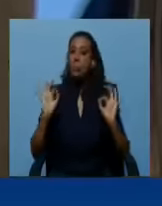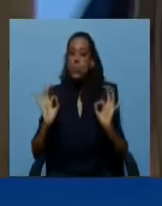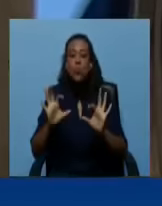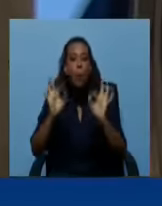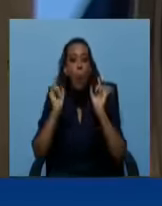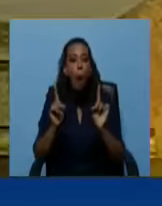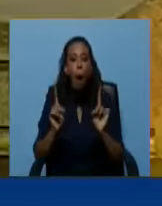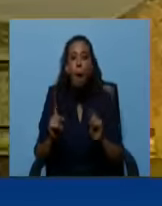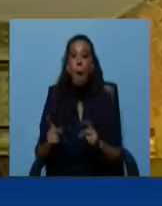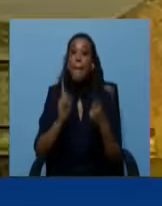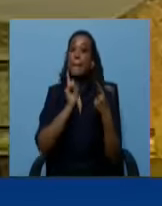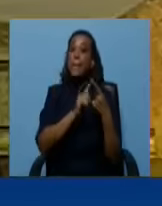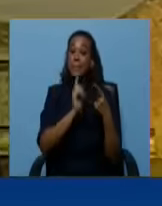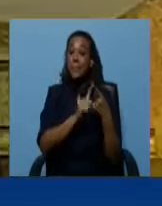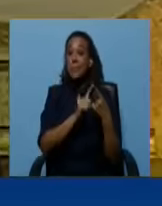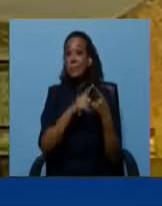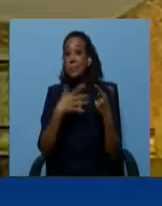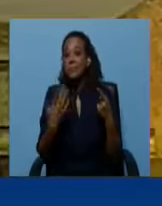Primero,